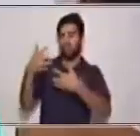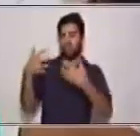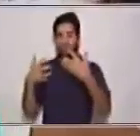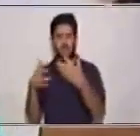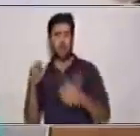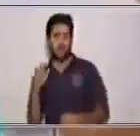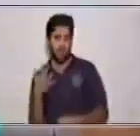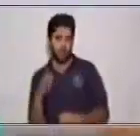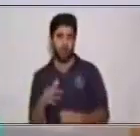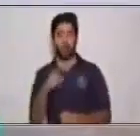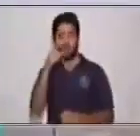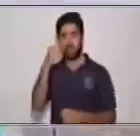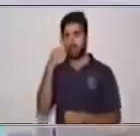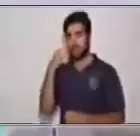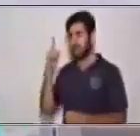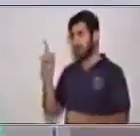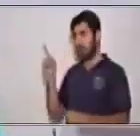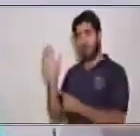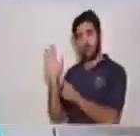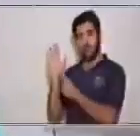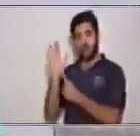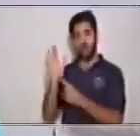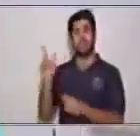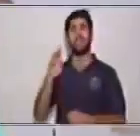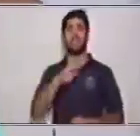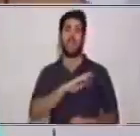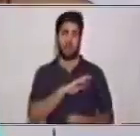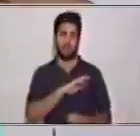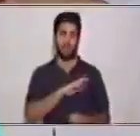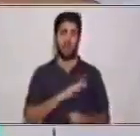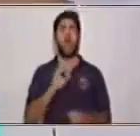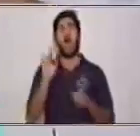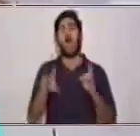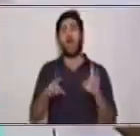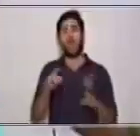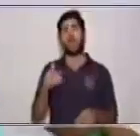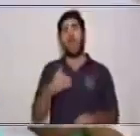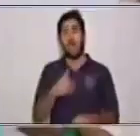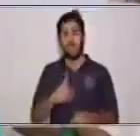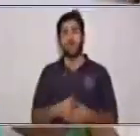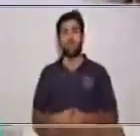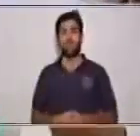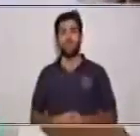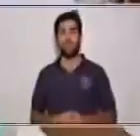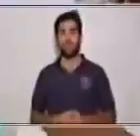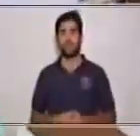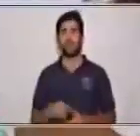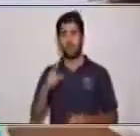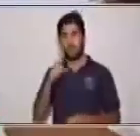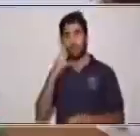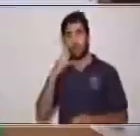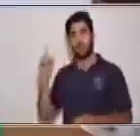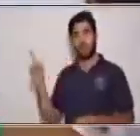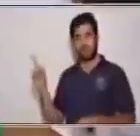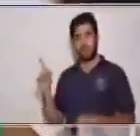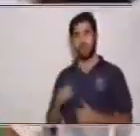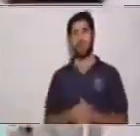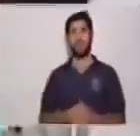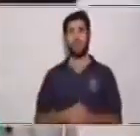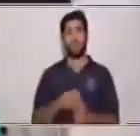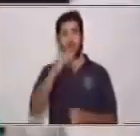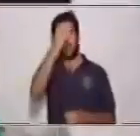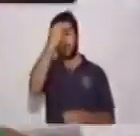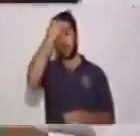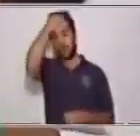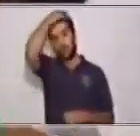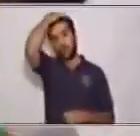nacional presentado en estrofas, y que en algunas de ellas encontramos ritmo, y encontramos rima. Entonces, esto es